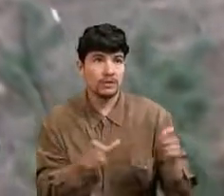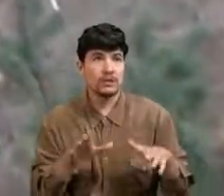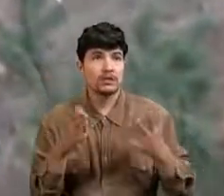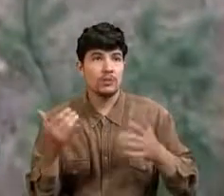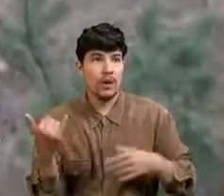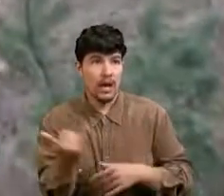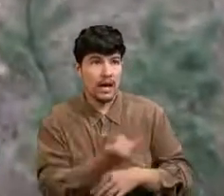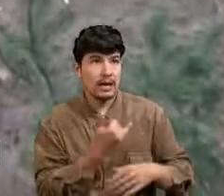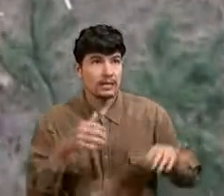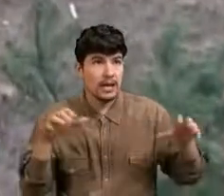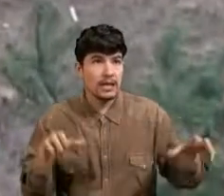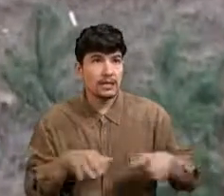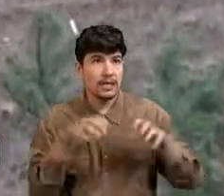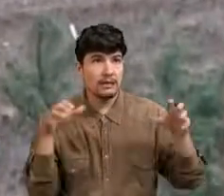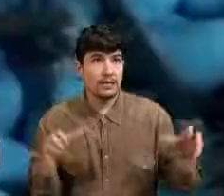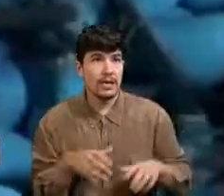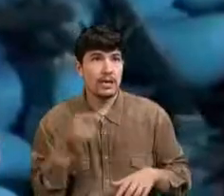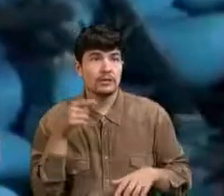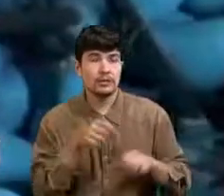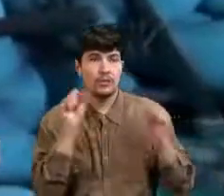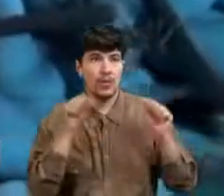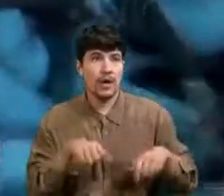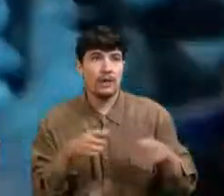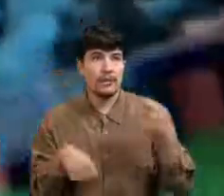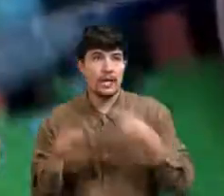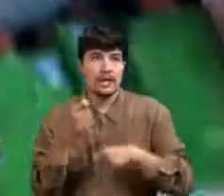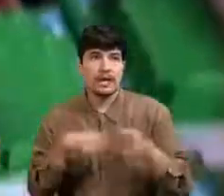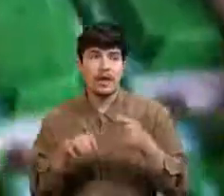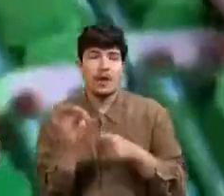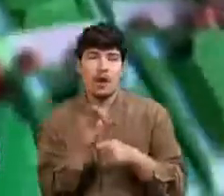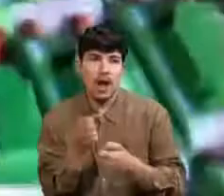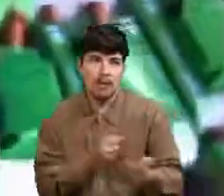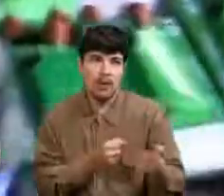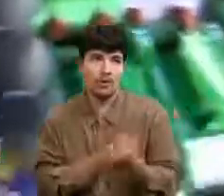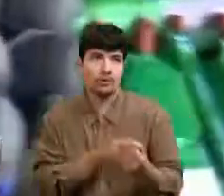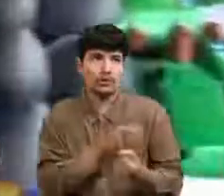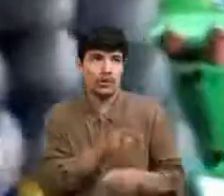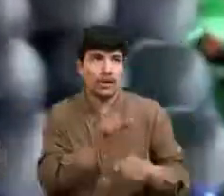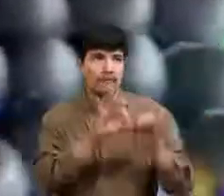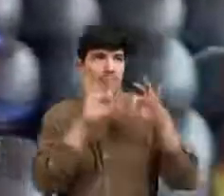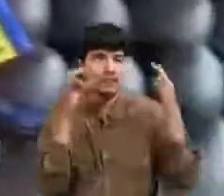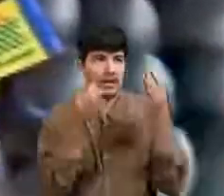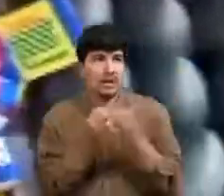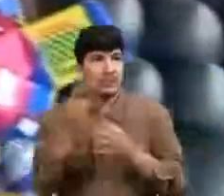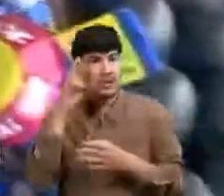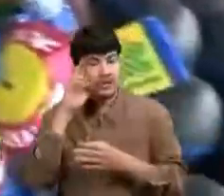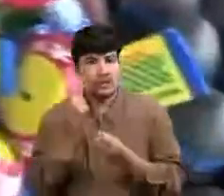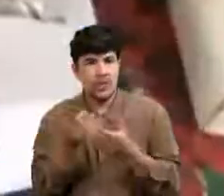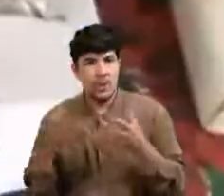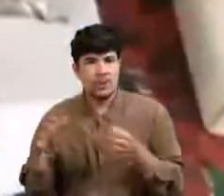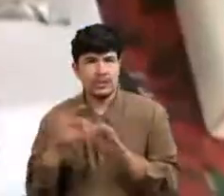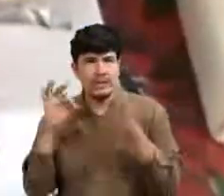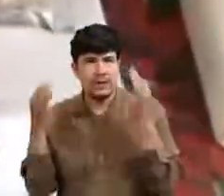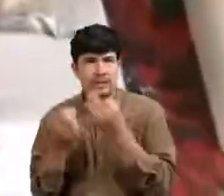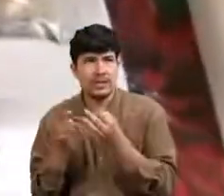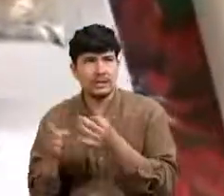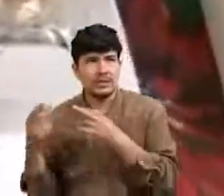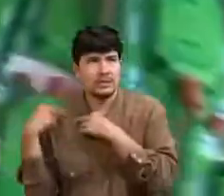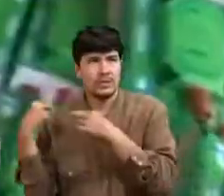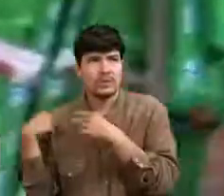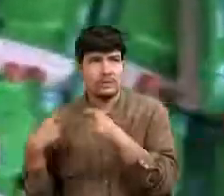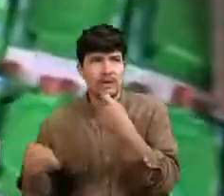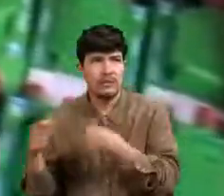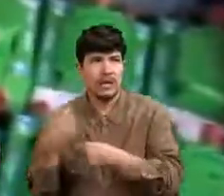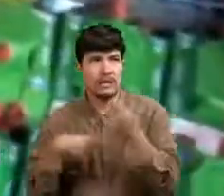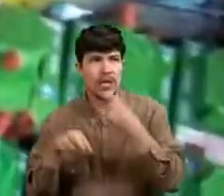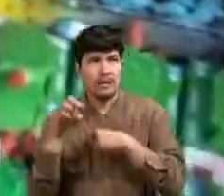esta actividad comercial sacan adelante sus familias. Es por esto que la situación para cientos de familias dedicadas a la comercialización